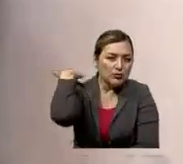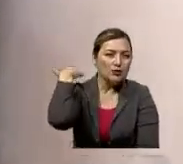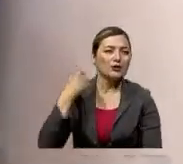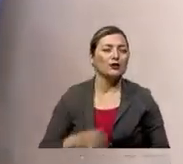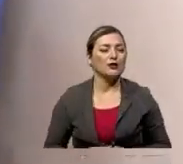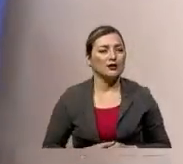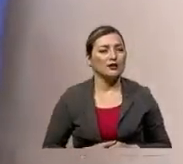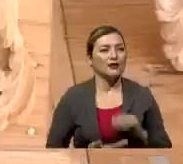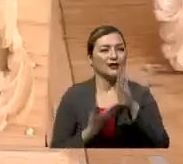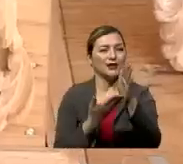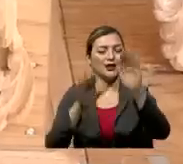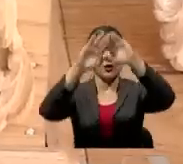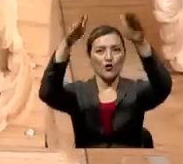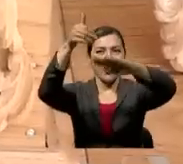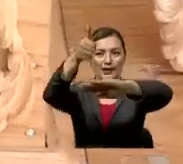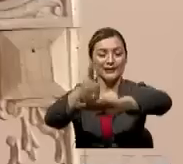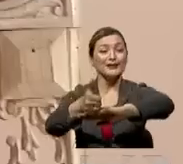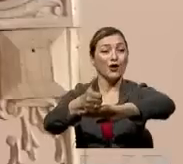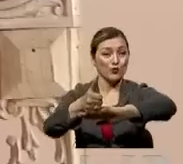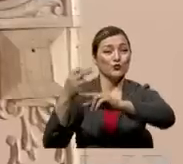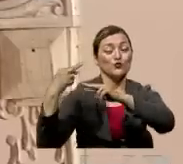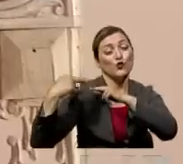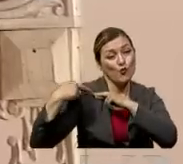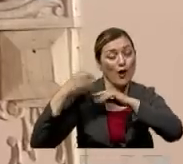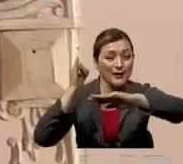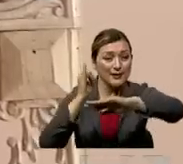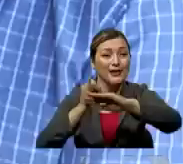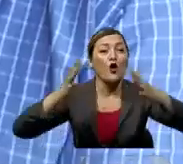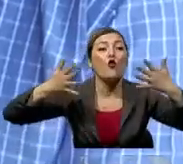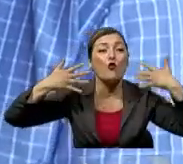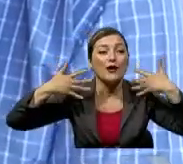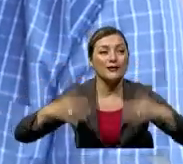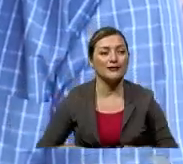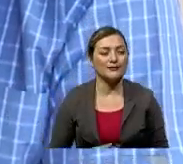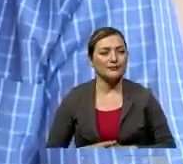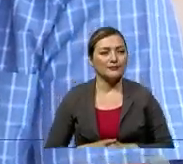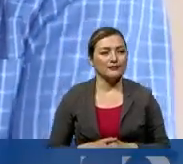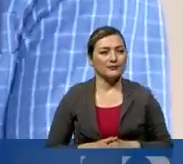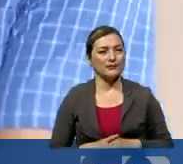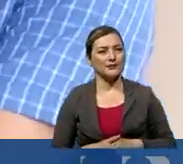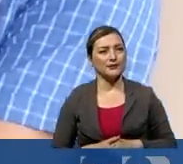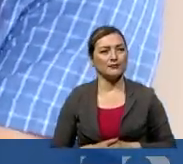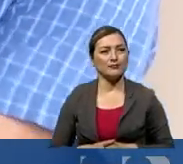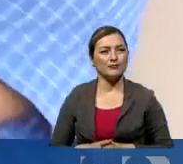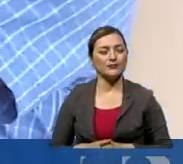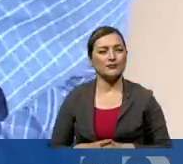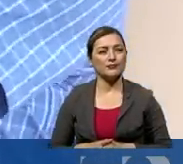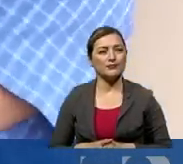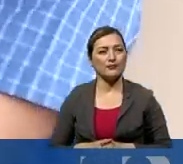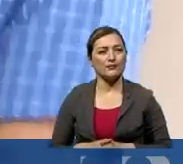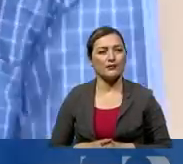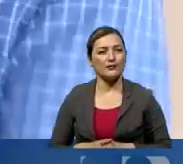justamente nos muestra una maqueta de un altar que fue encargado para una iglesia en Guayaquil. Y en este caso es una maqueta que